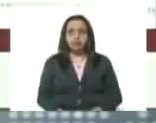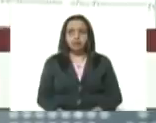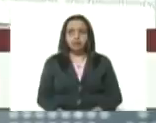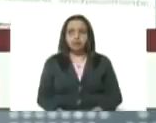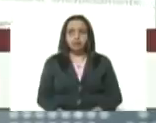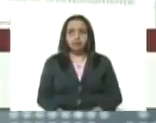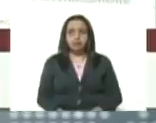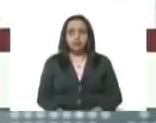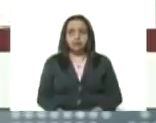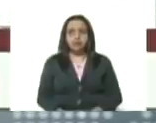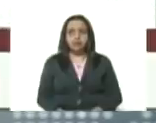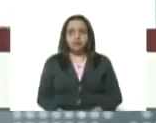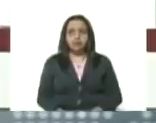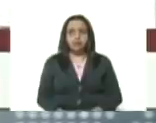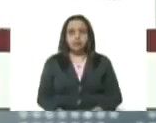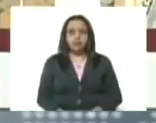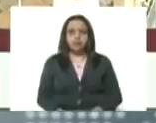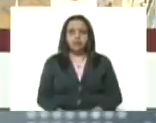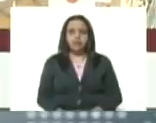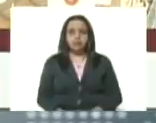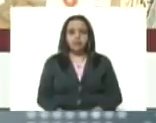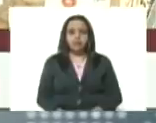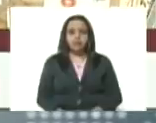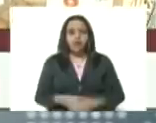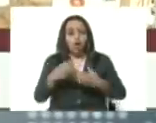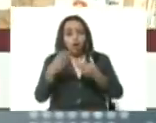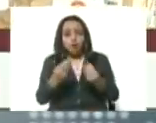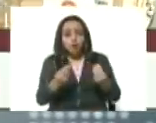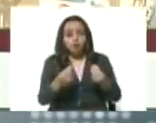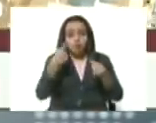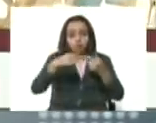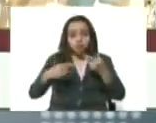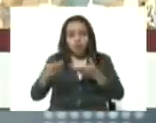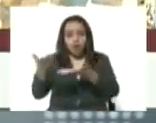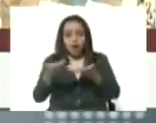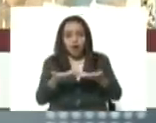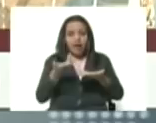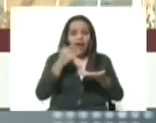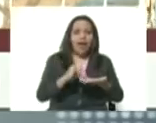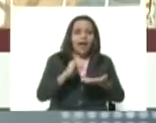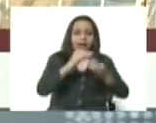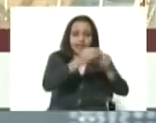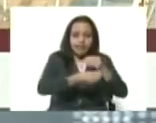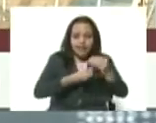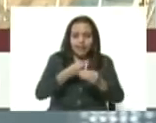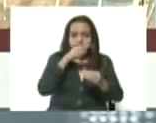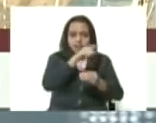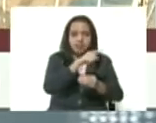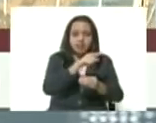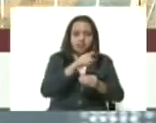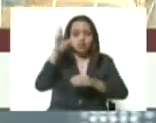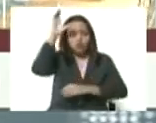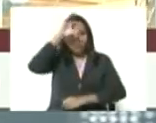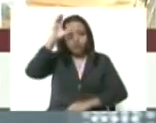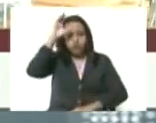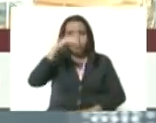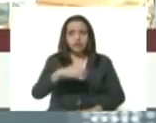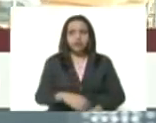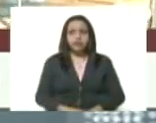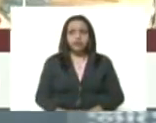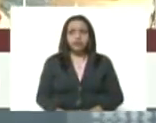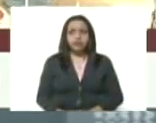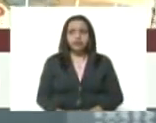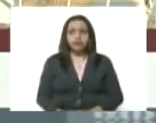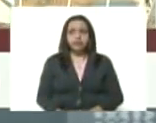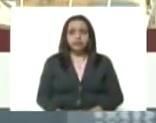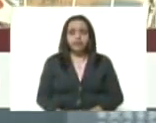also a Turkish made. Muchos de las cosas que traemos son hechas en Turquía. They are the products of the Turkish